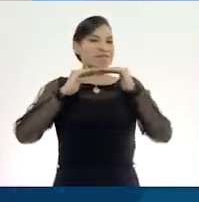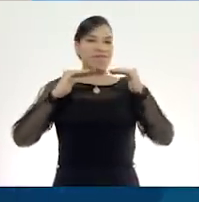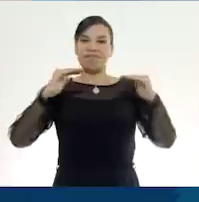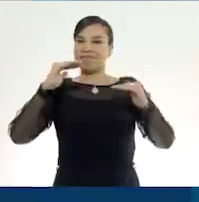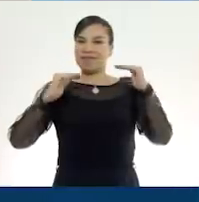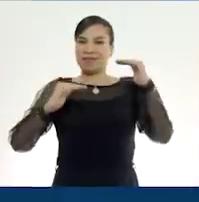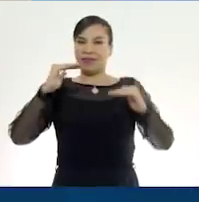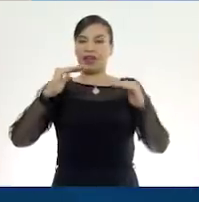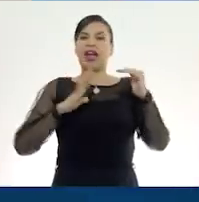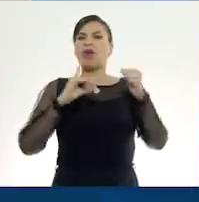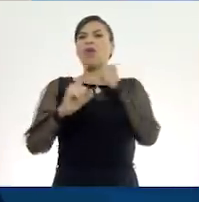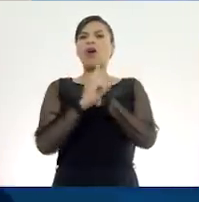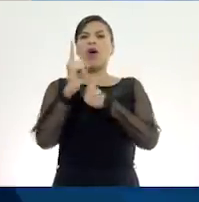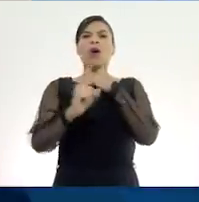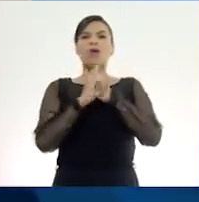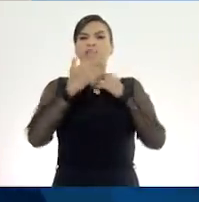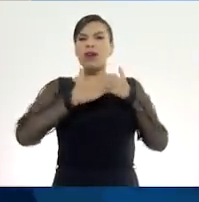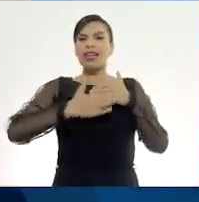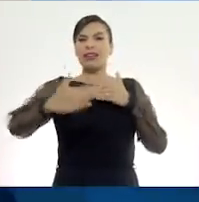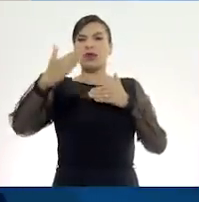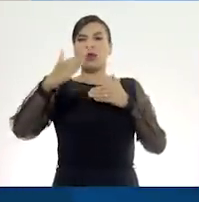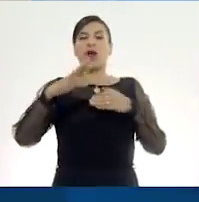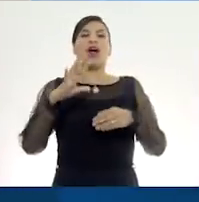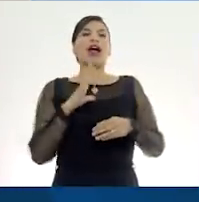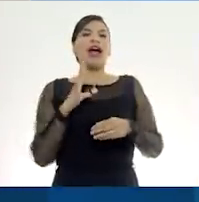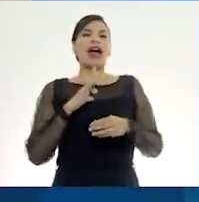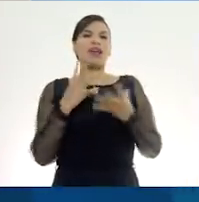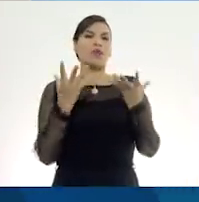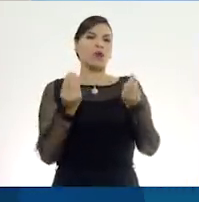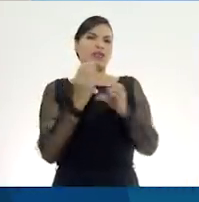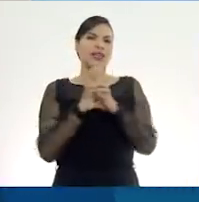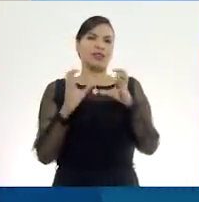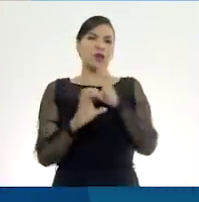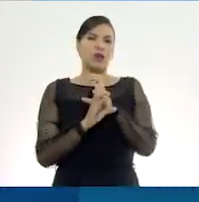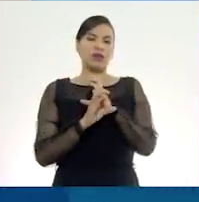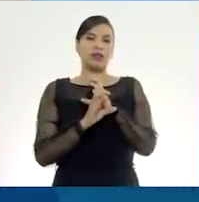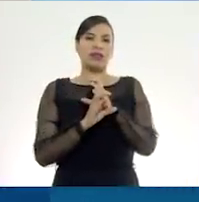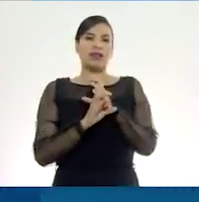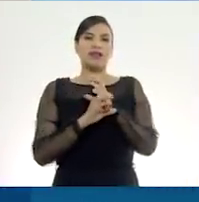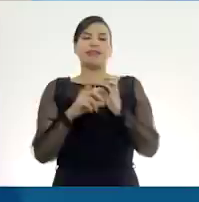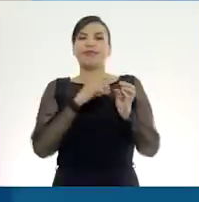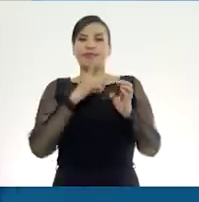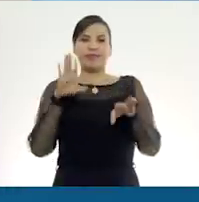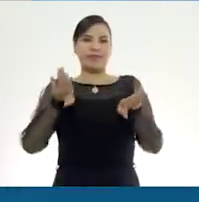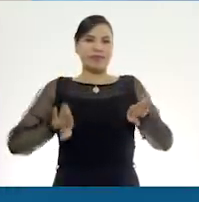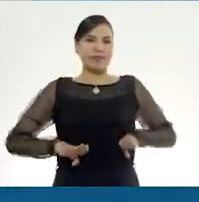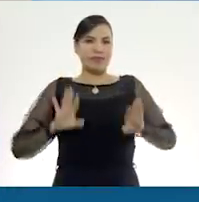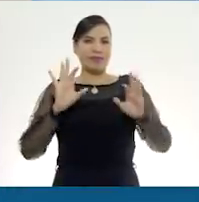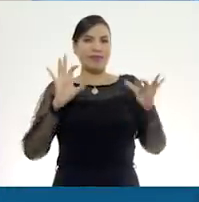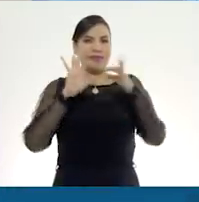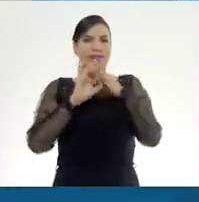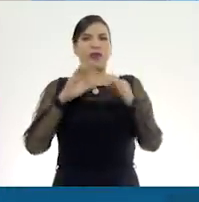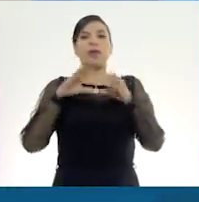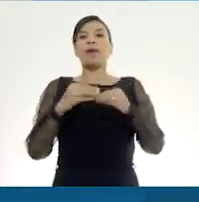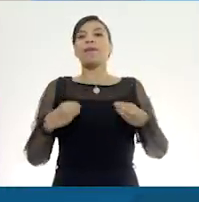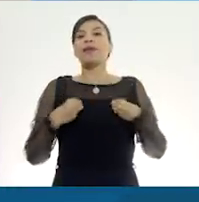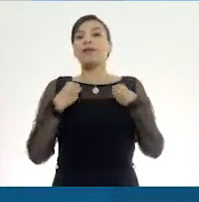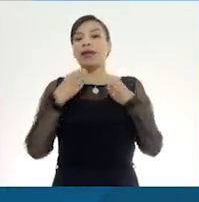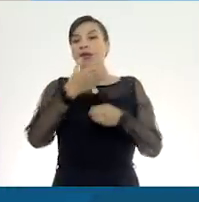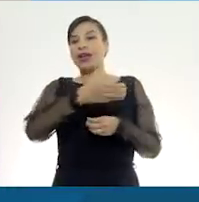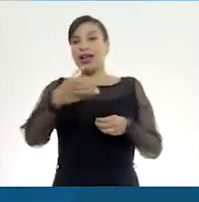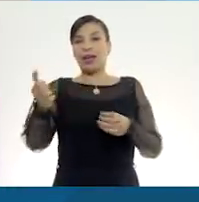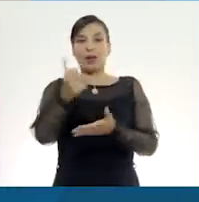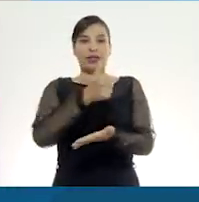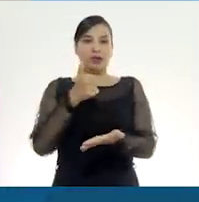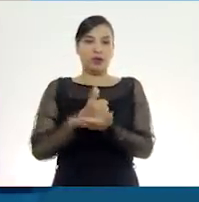y de conflicto. Entonces, bueno, hubo muchas cosas a las cuales que ajustarse, sobre todo viviendo en el campo y en